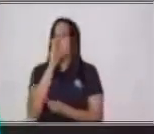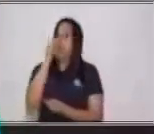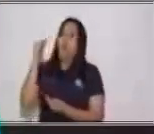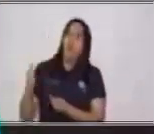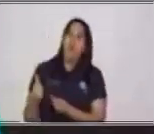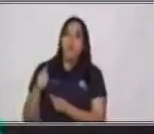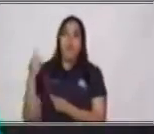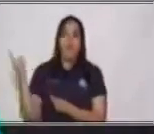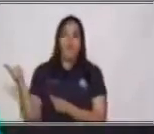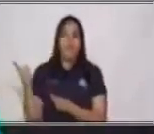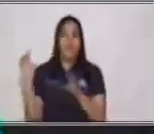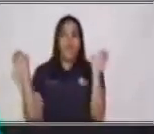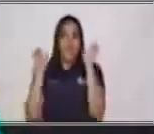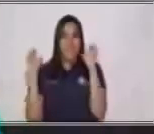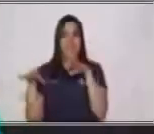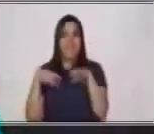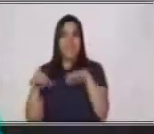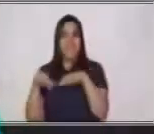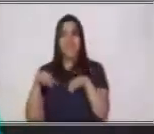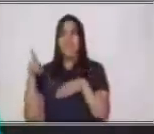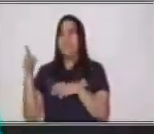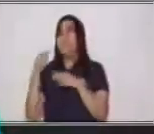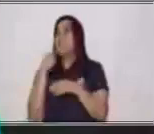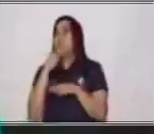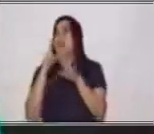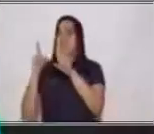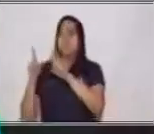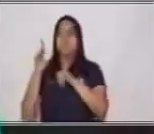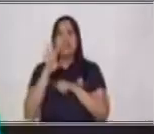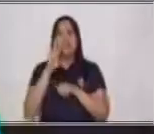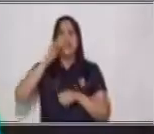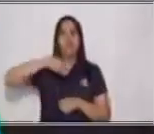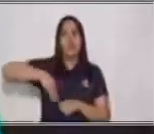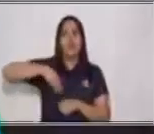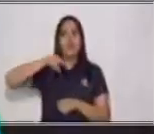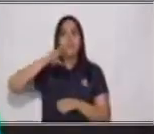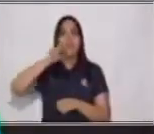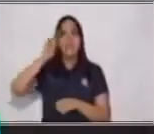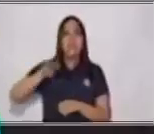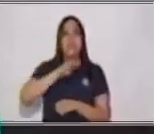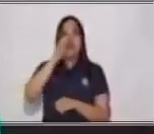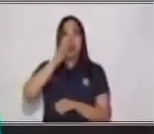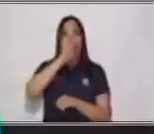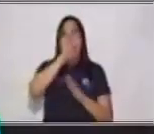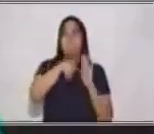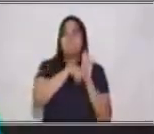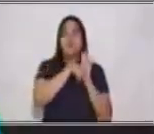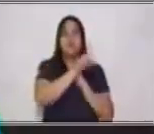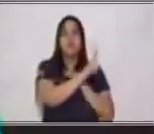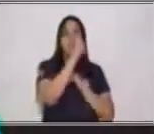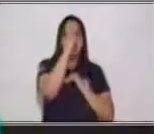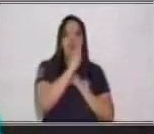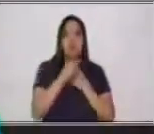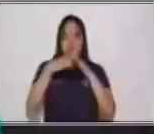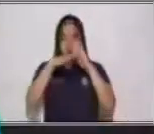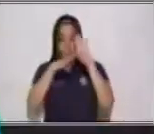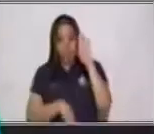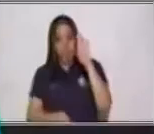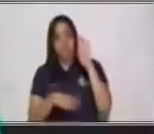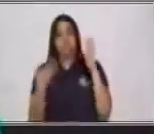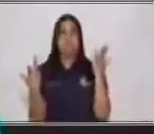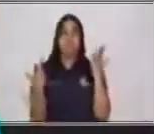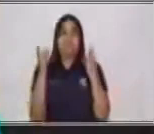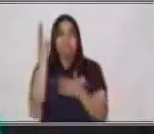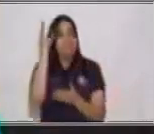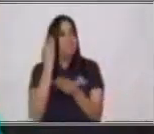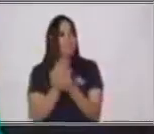ejercicio, factorizar 64m cubo menos 1, pero ya no tengo espacio, así que creo que este